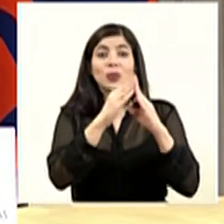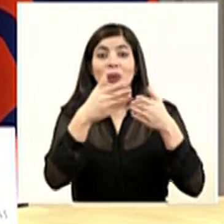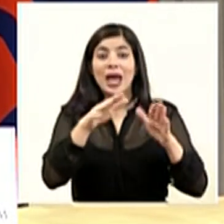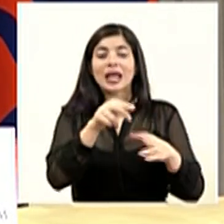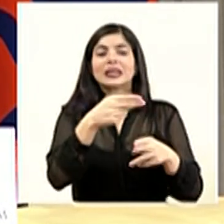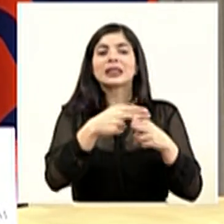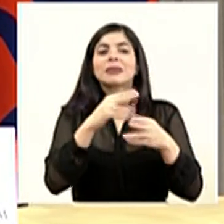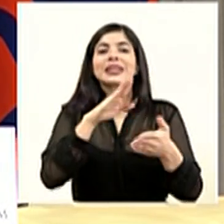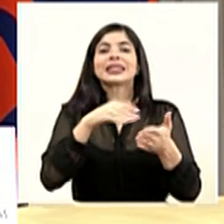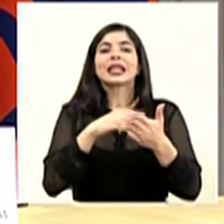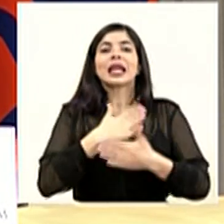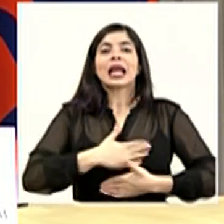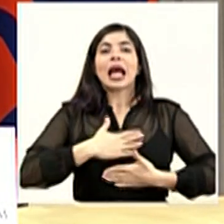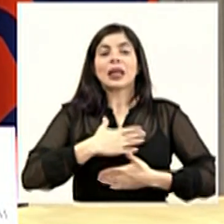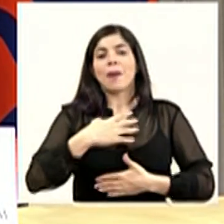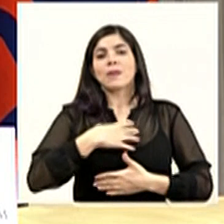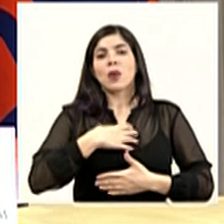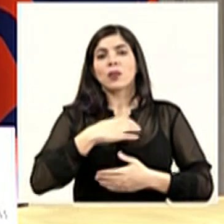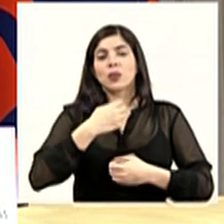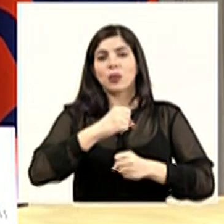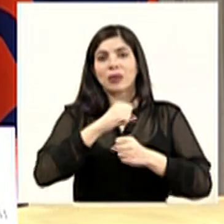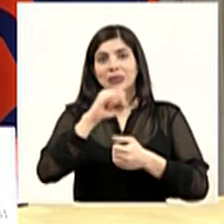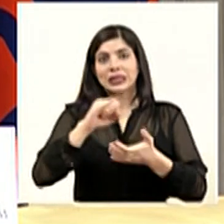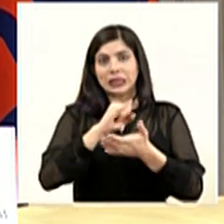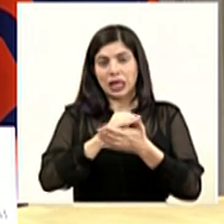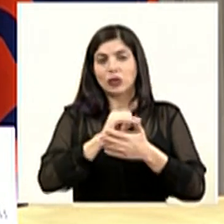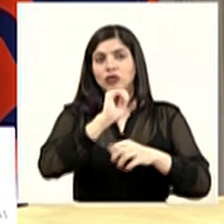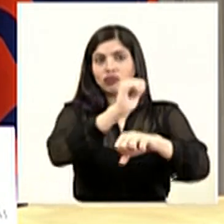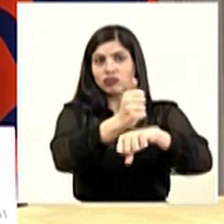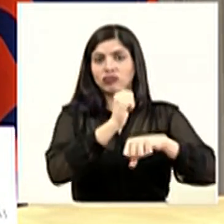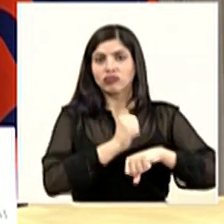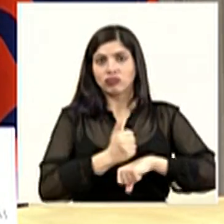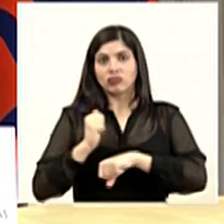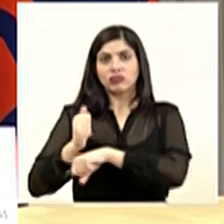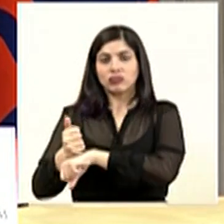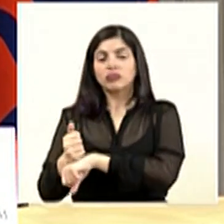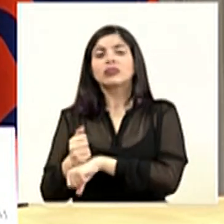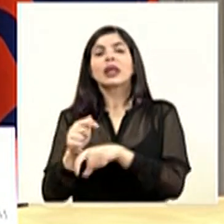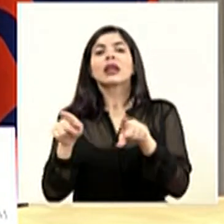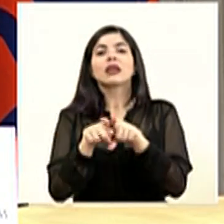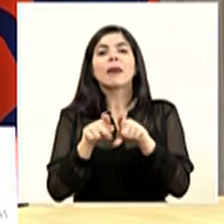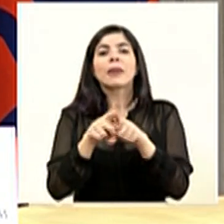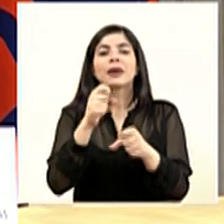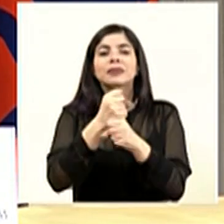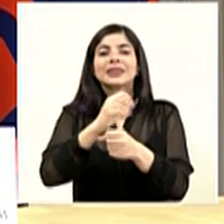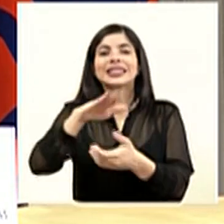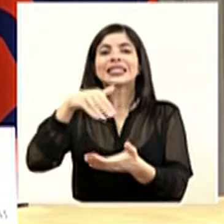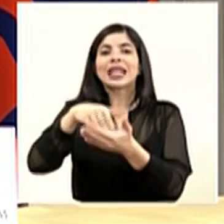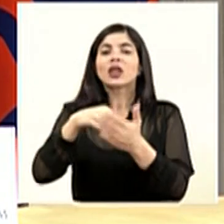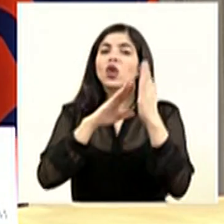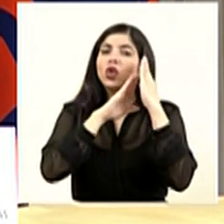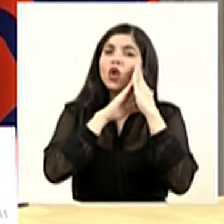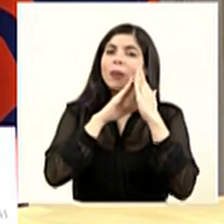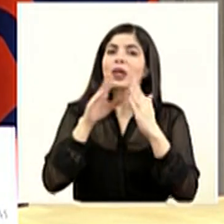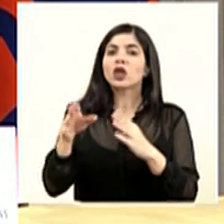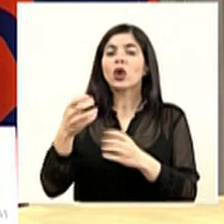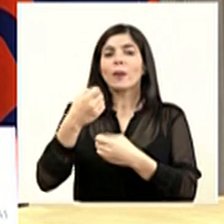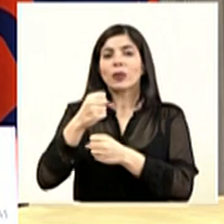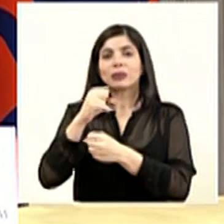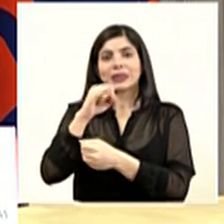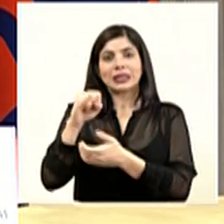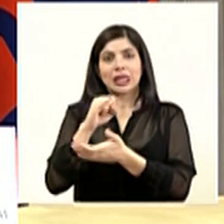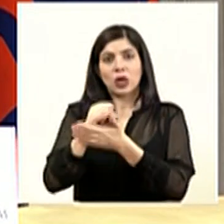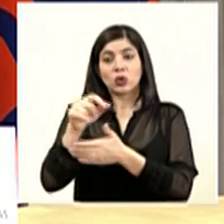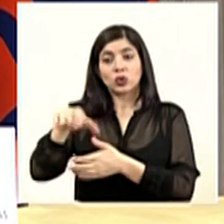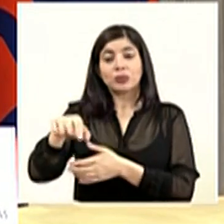centro recreativo de la Municipalidad de San José, asimismo como la operación del centro dormitorio de la Municipalidad de San José,